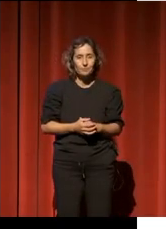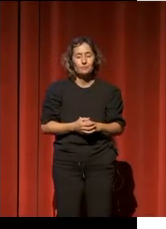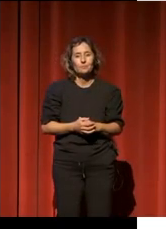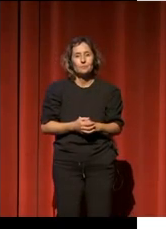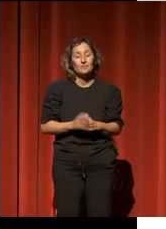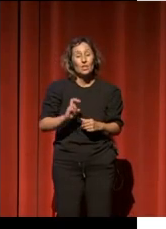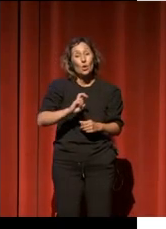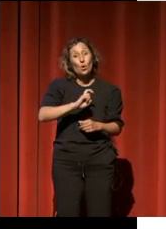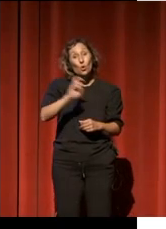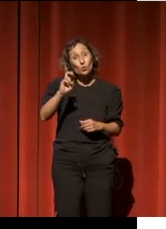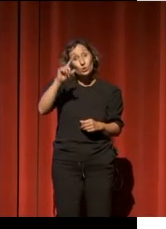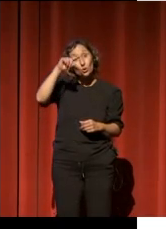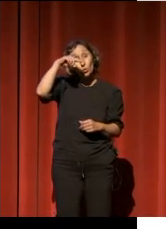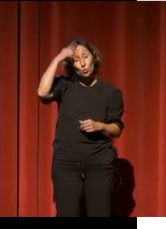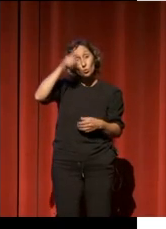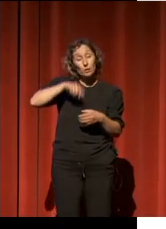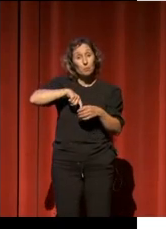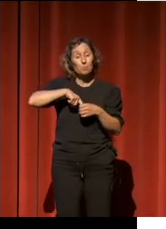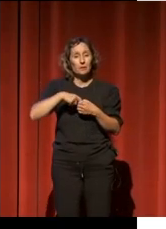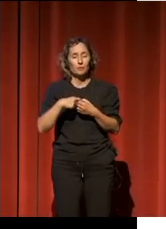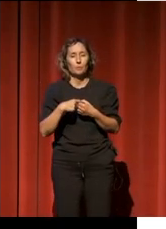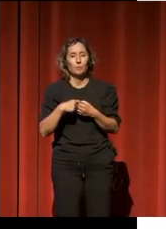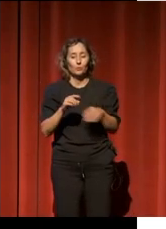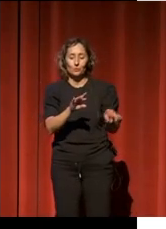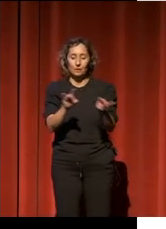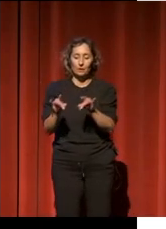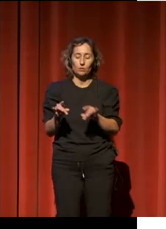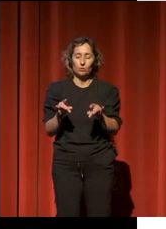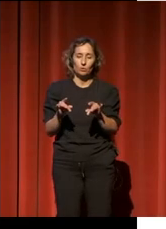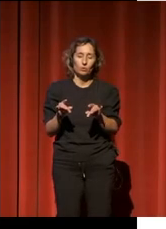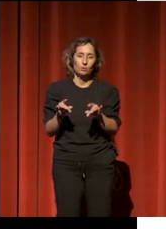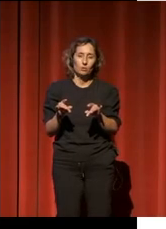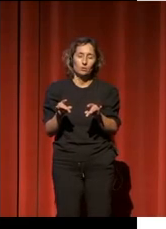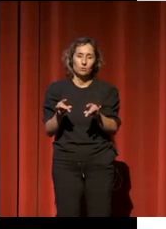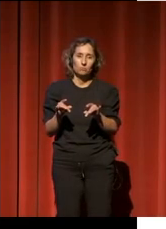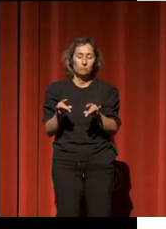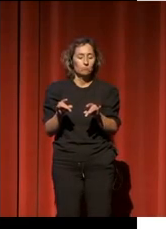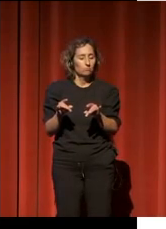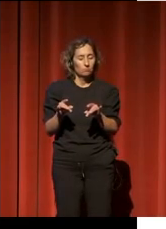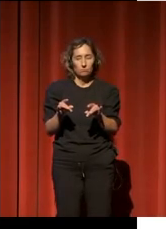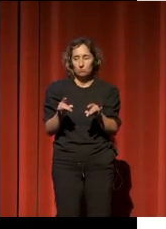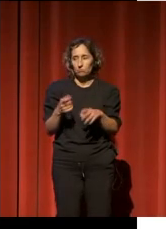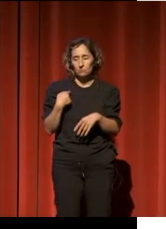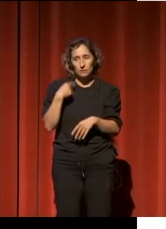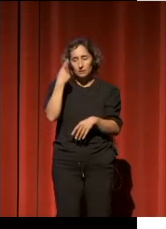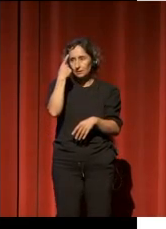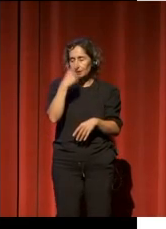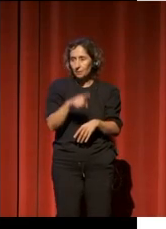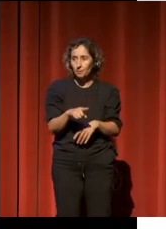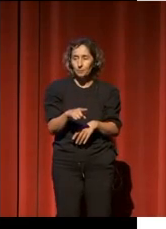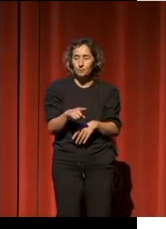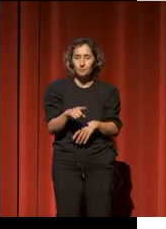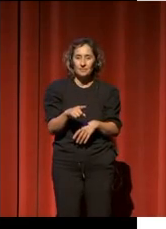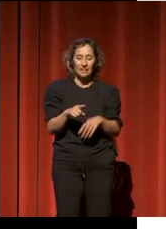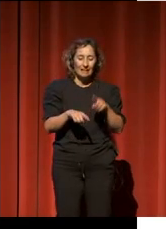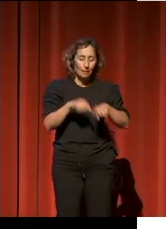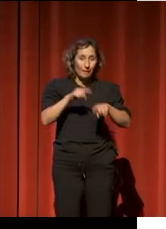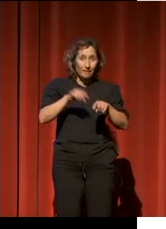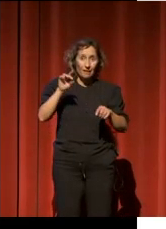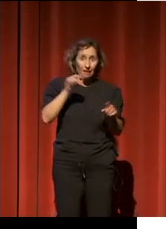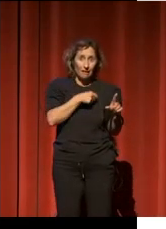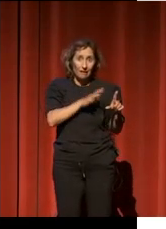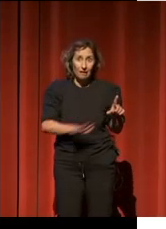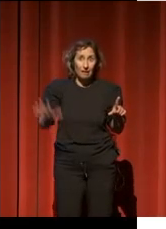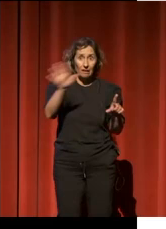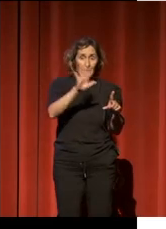cultura es la cultura de participación en un territorio eh Y esto sabemos que varia mucho eh de territorio a territorio